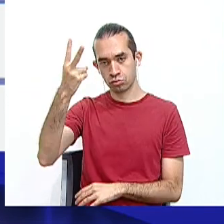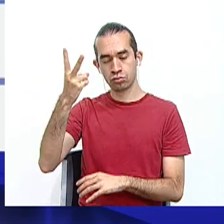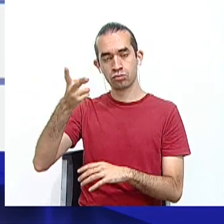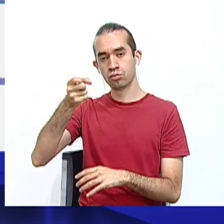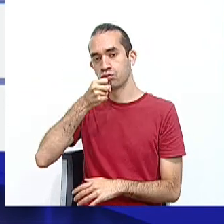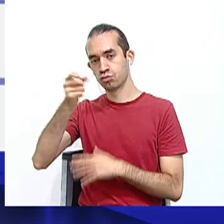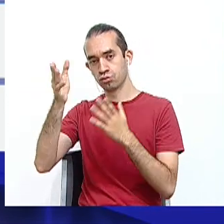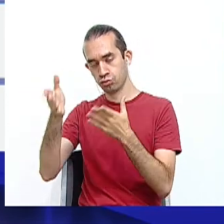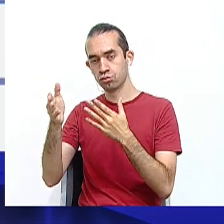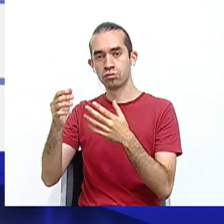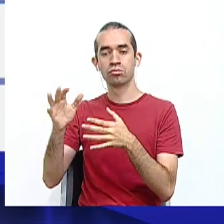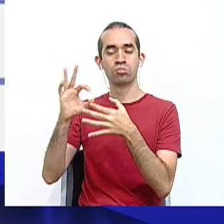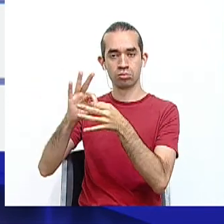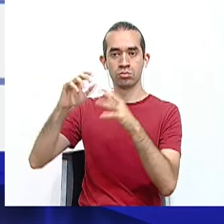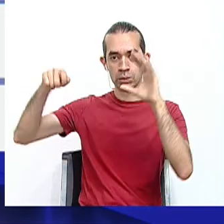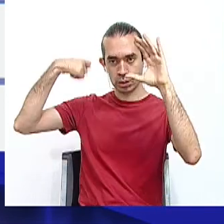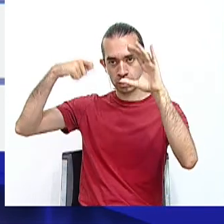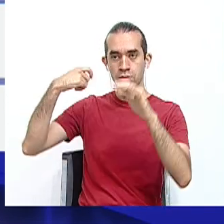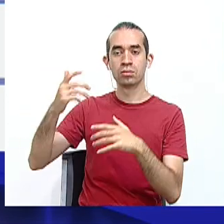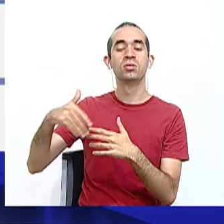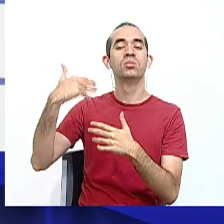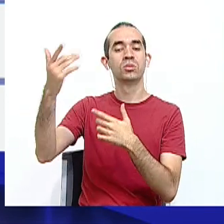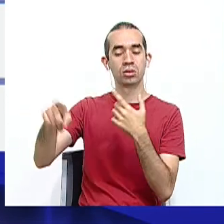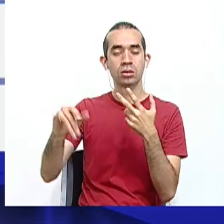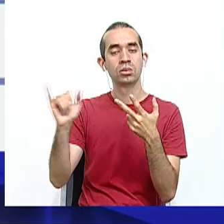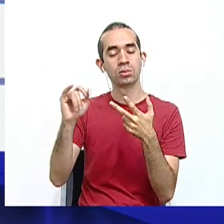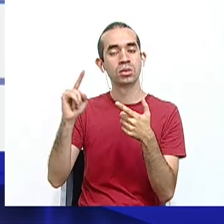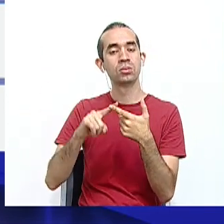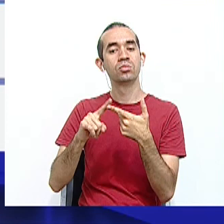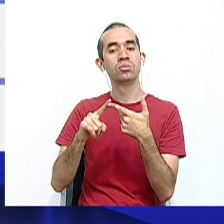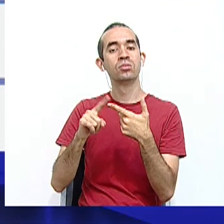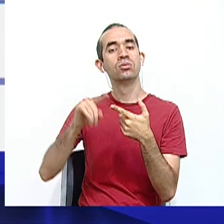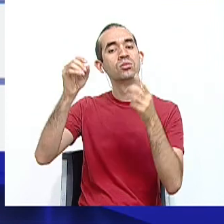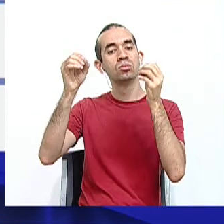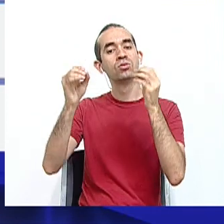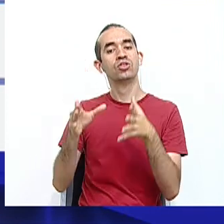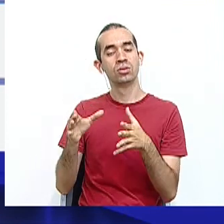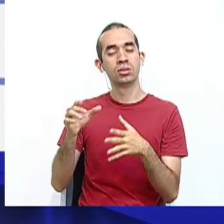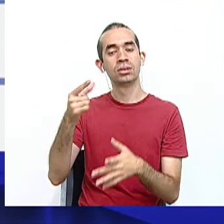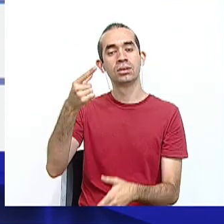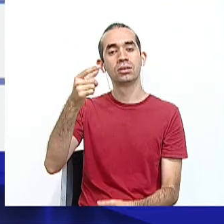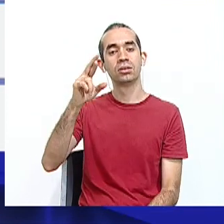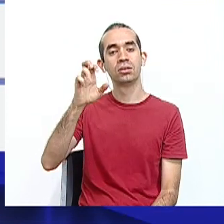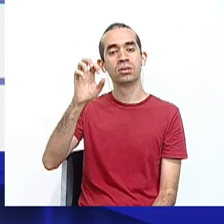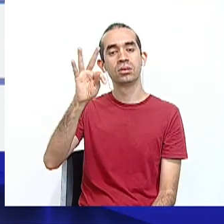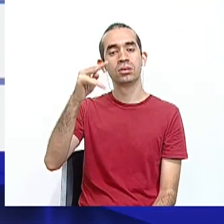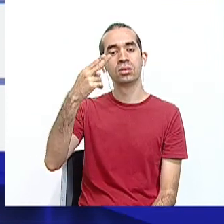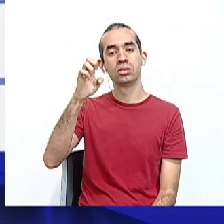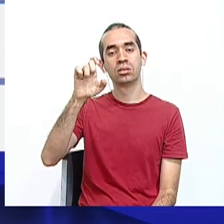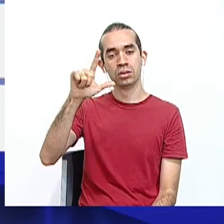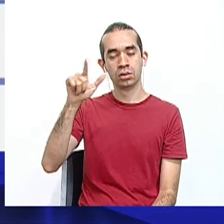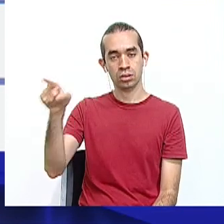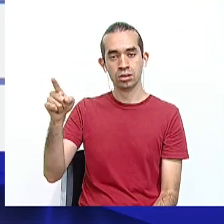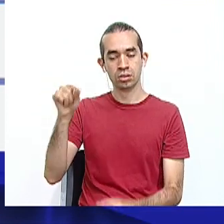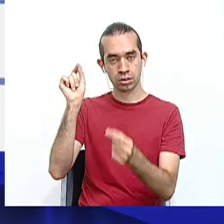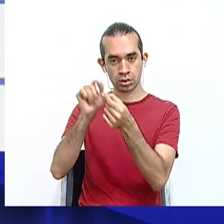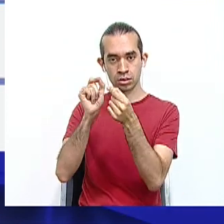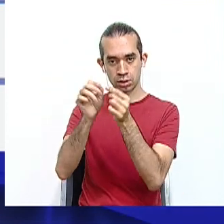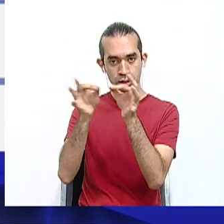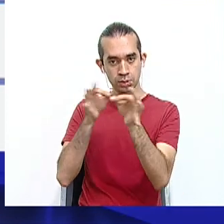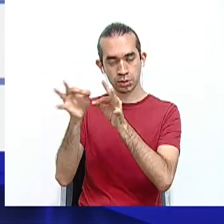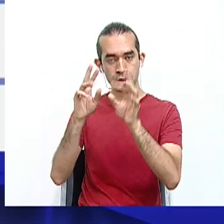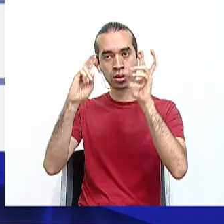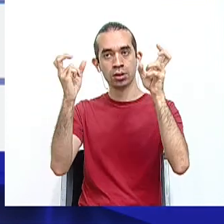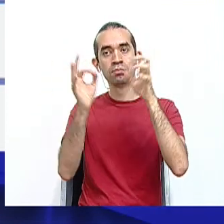reportaje sobre el tema de cine. Y más adelante tendremos también la compañía de la profesora Gretel, quien nos va a detallar temas